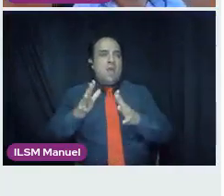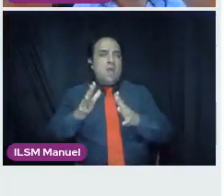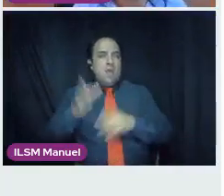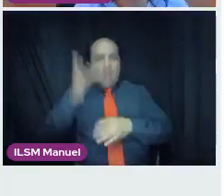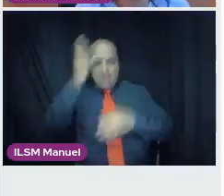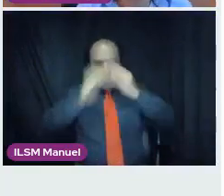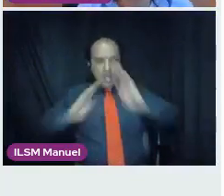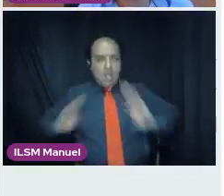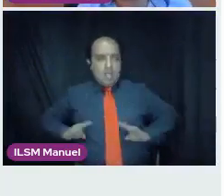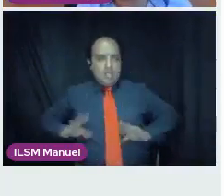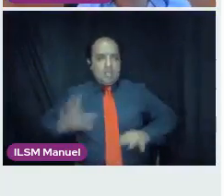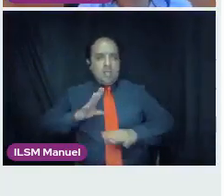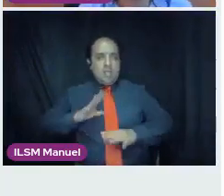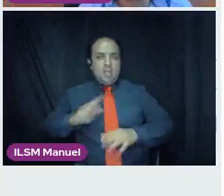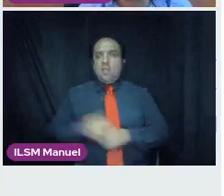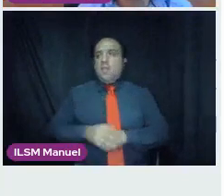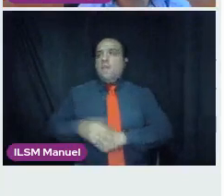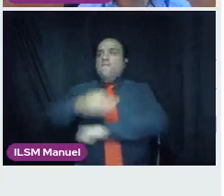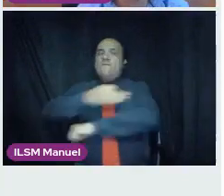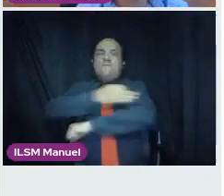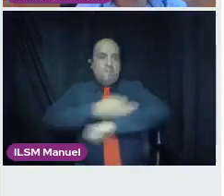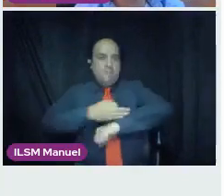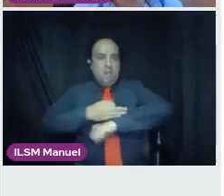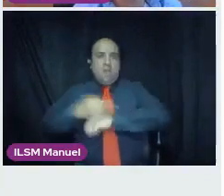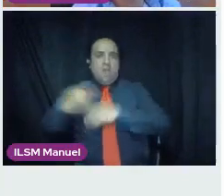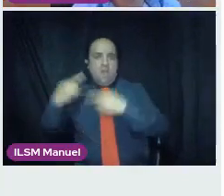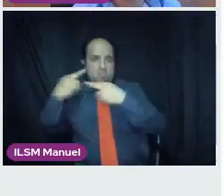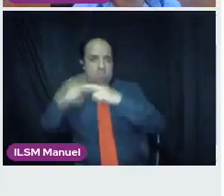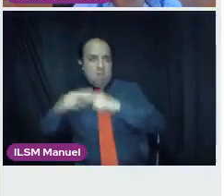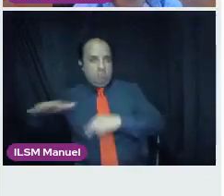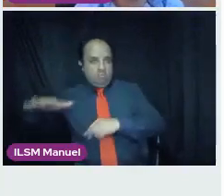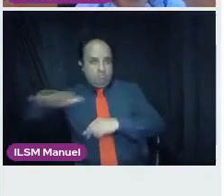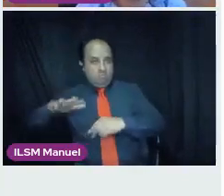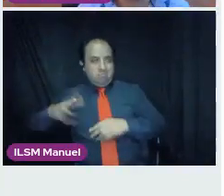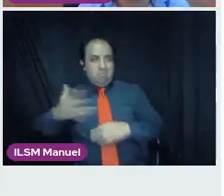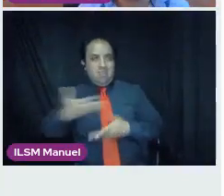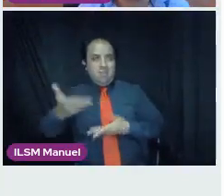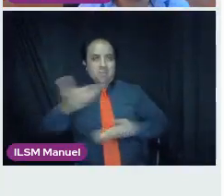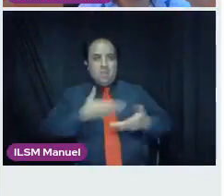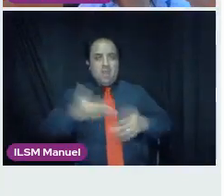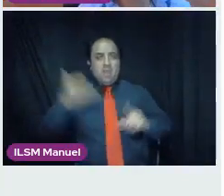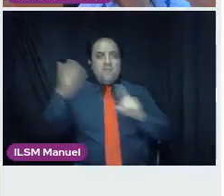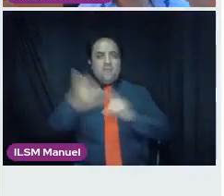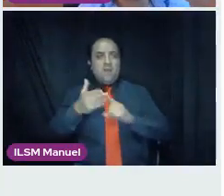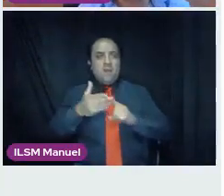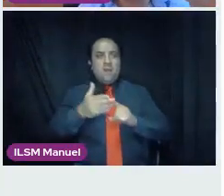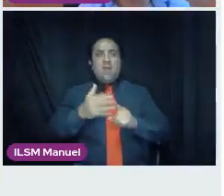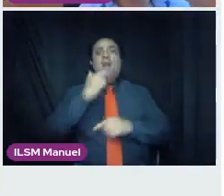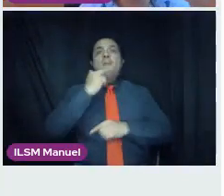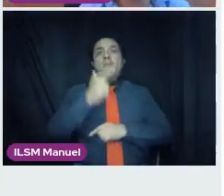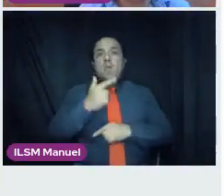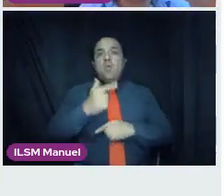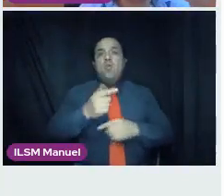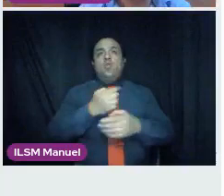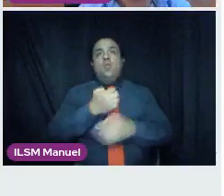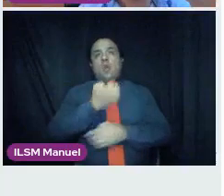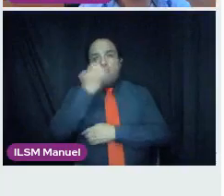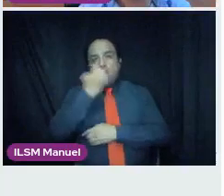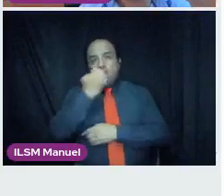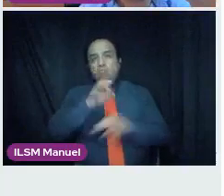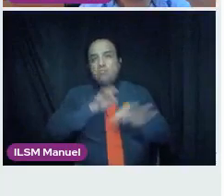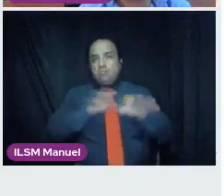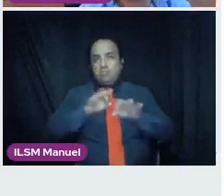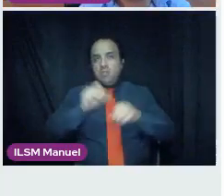enfoque colaborativo entre familias y profesores para promover el funcionamiento académico y además social